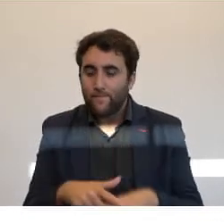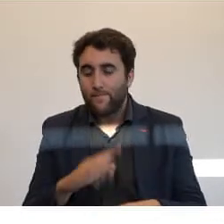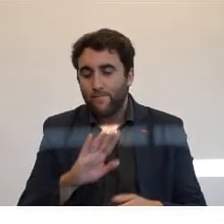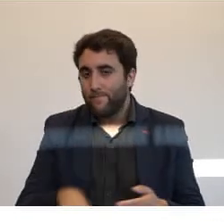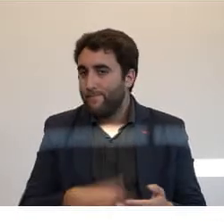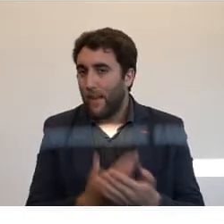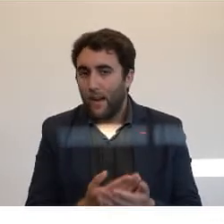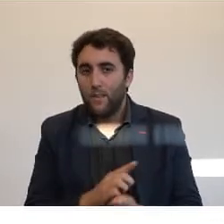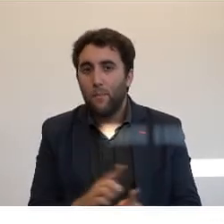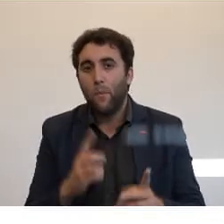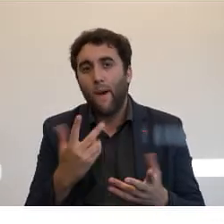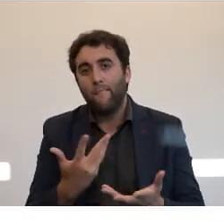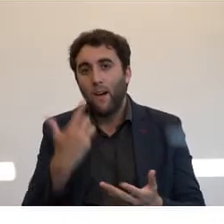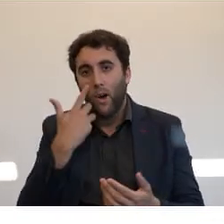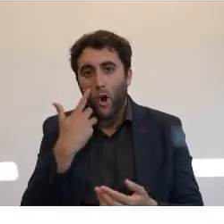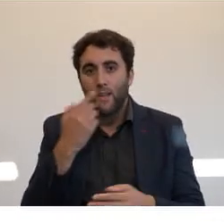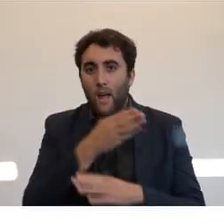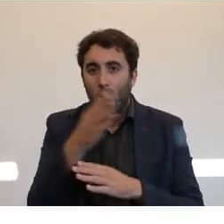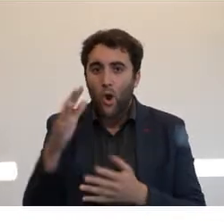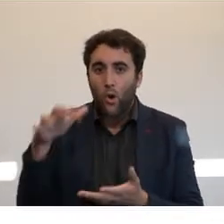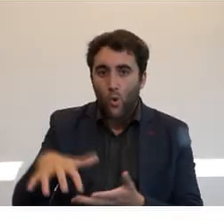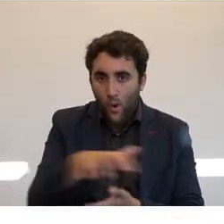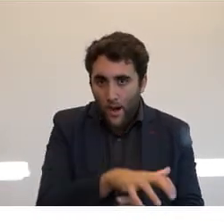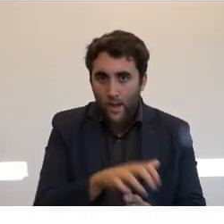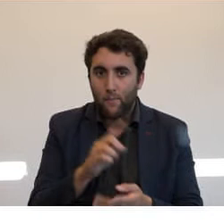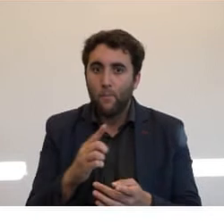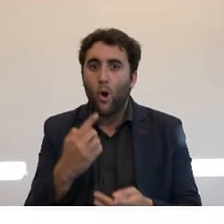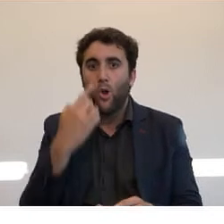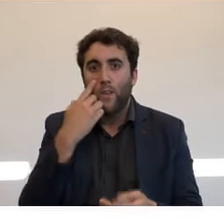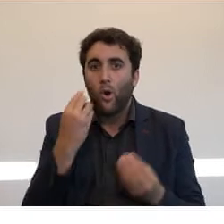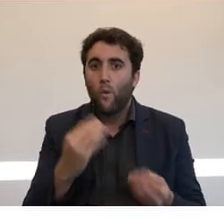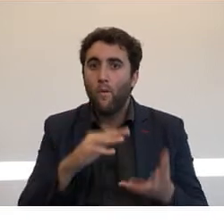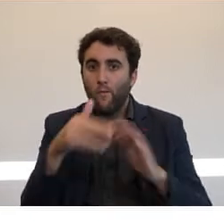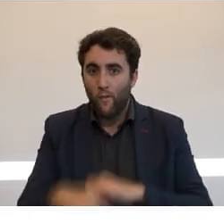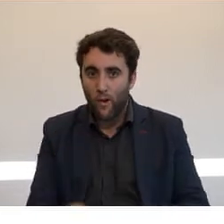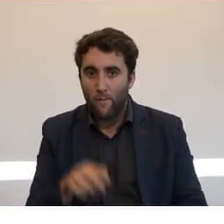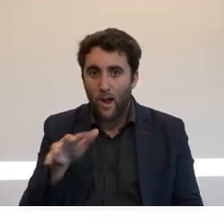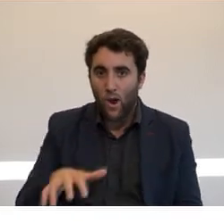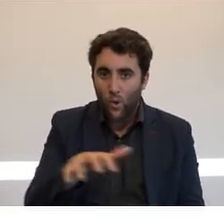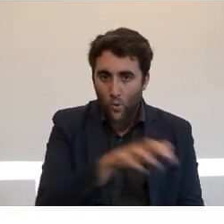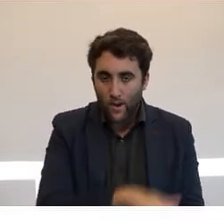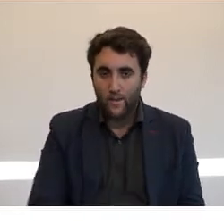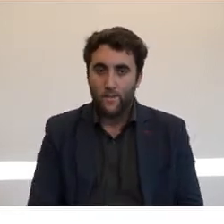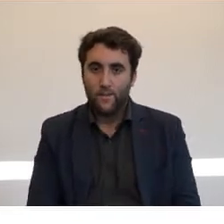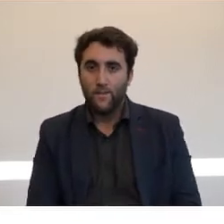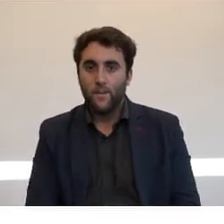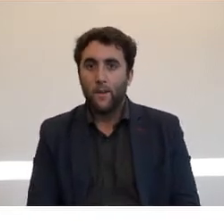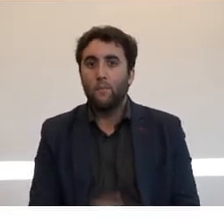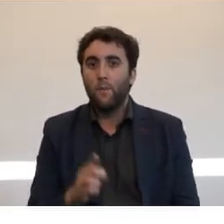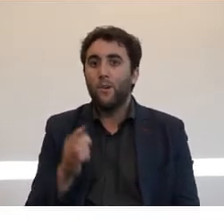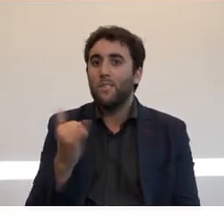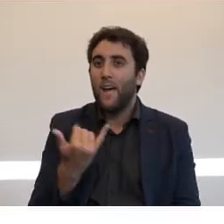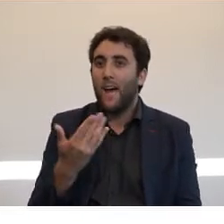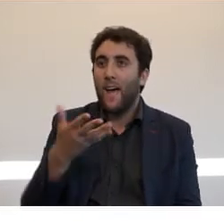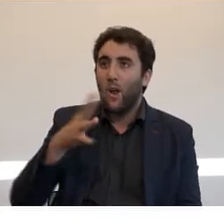fracaso, de intentar ir a los lugares y explicar cómo son esos lugares. También he escrito y he publicado sobre ese territorio